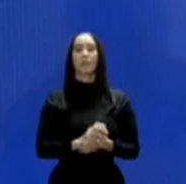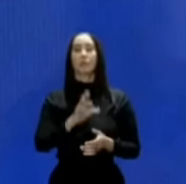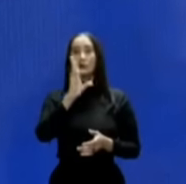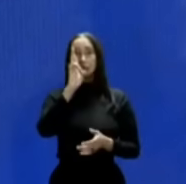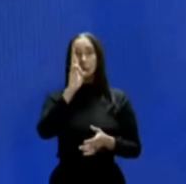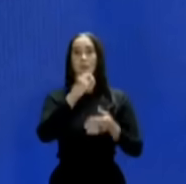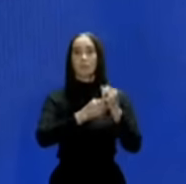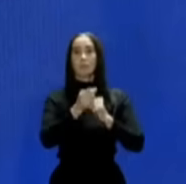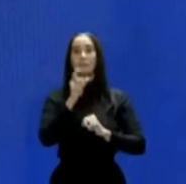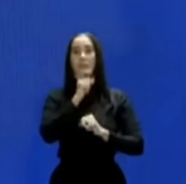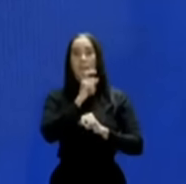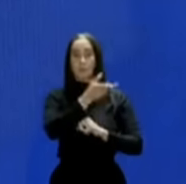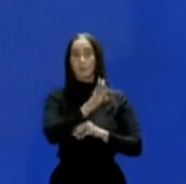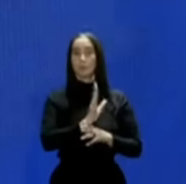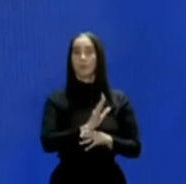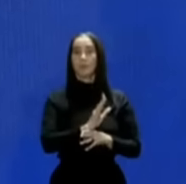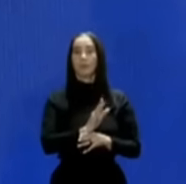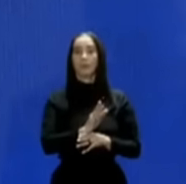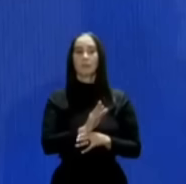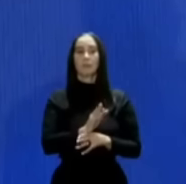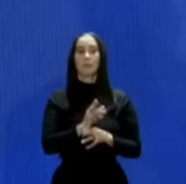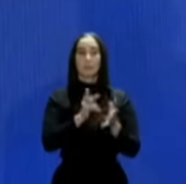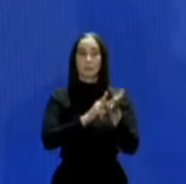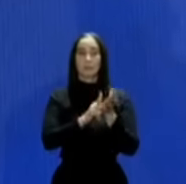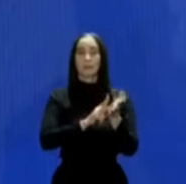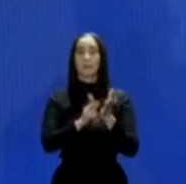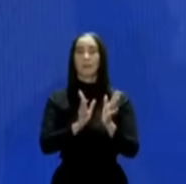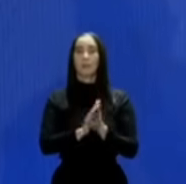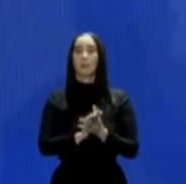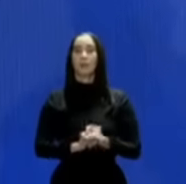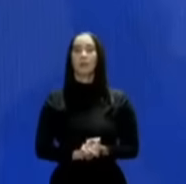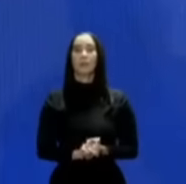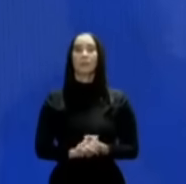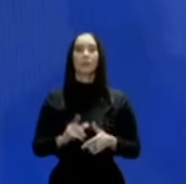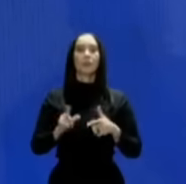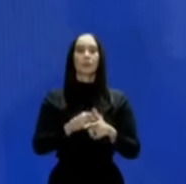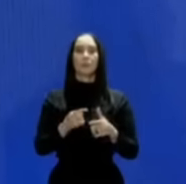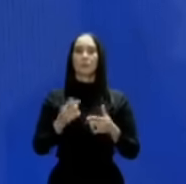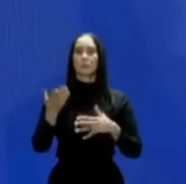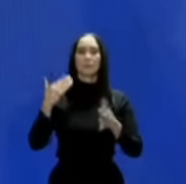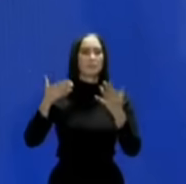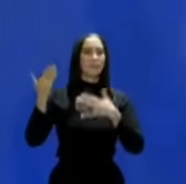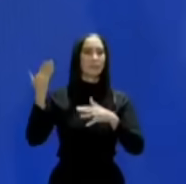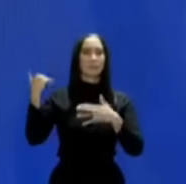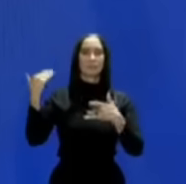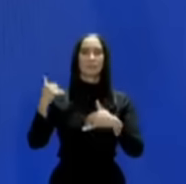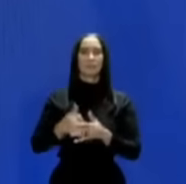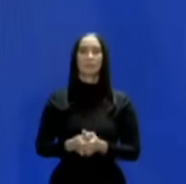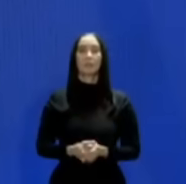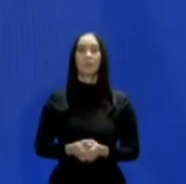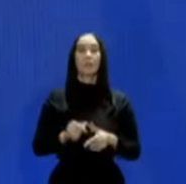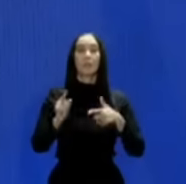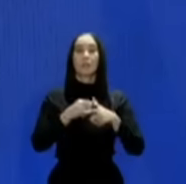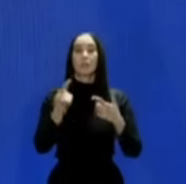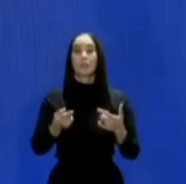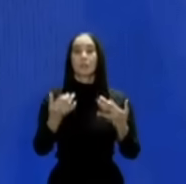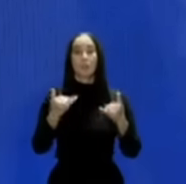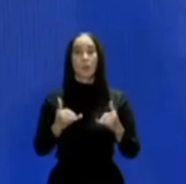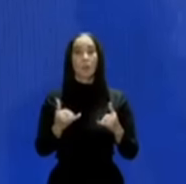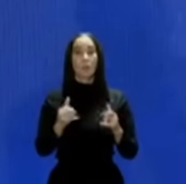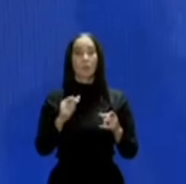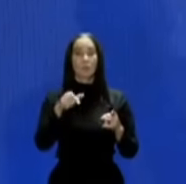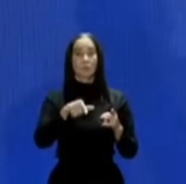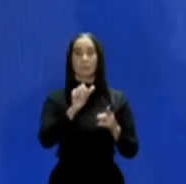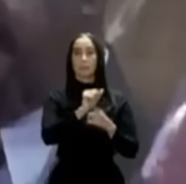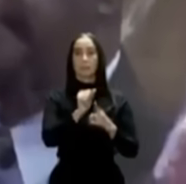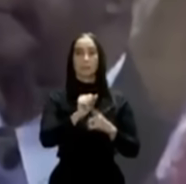7 meses al año está seco. Esa es la realidad. Entonces, no desde ahora, de hace mucho tiempo. Y entonces, en este caso,